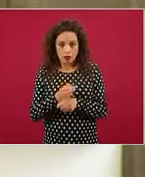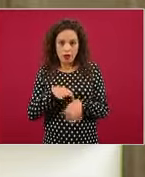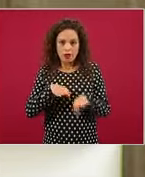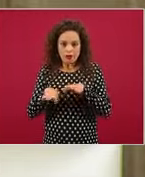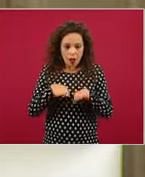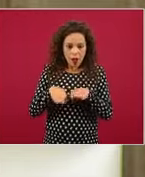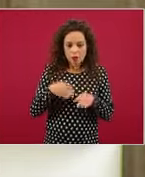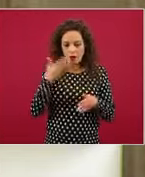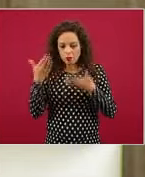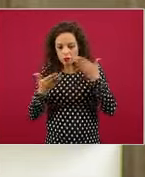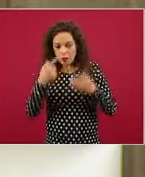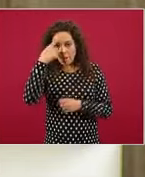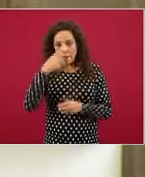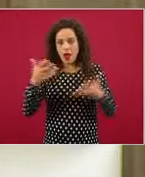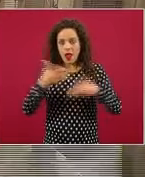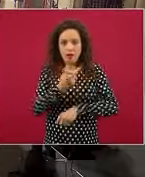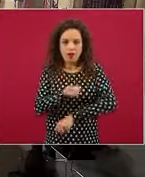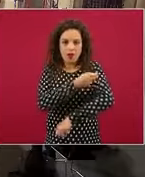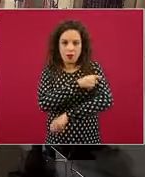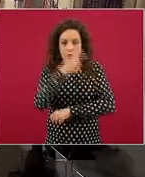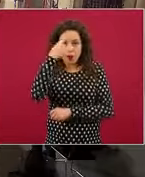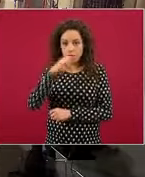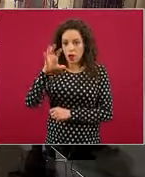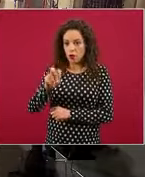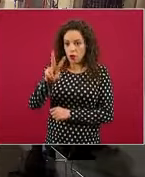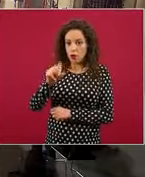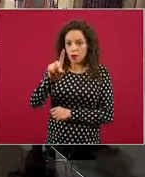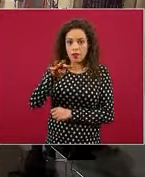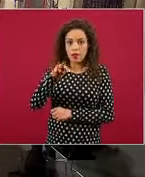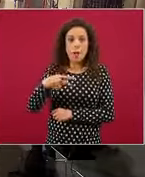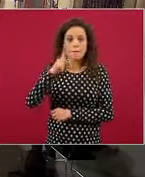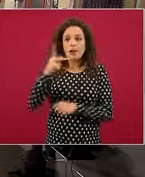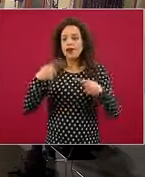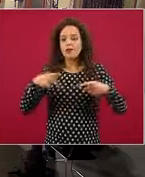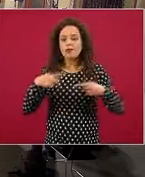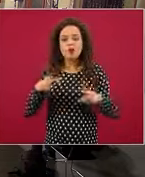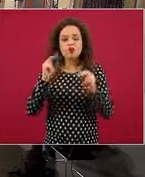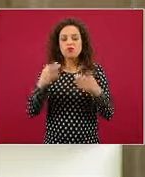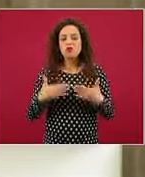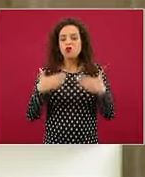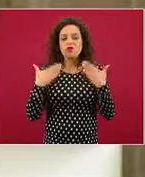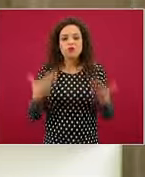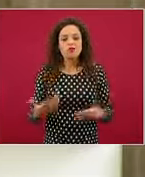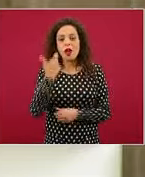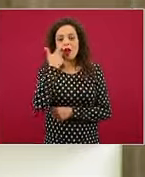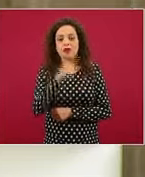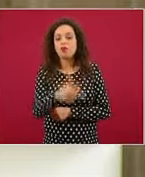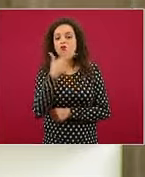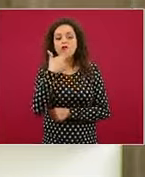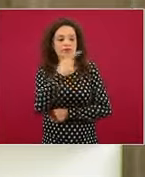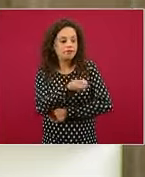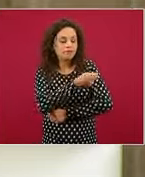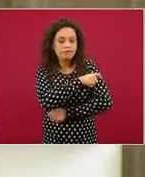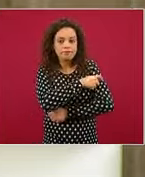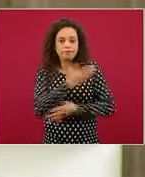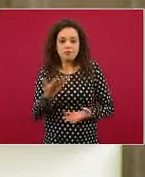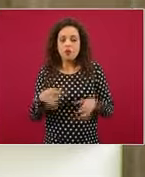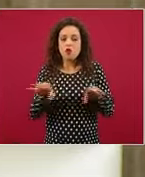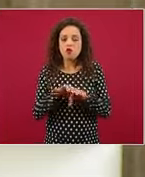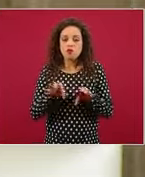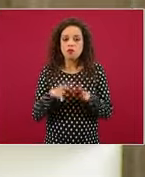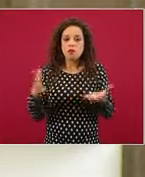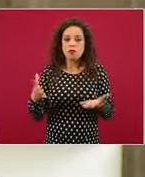siente una desconfianza para la vacuna de influenza. ¿Cómo se va a persuadir a los connacionales en Estados Unidos,